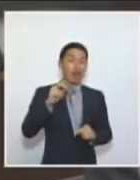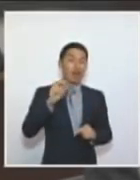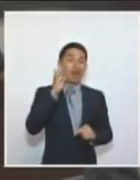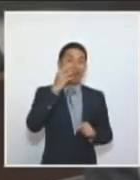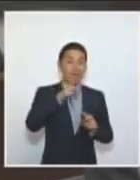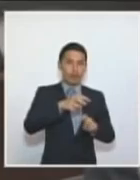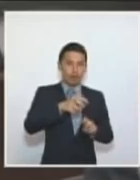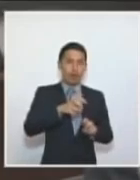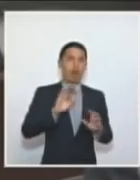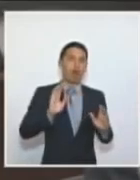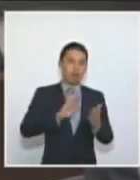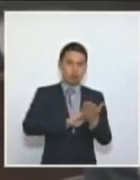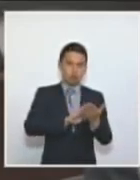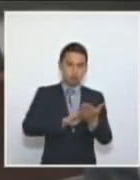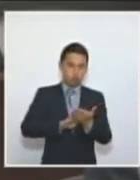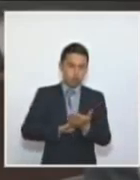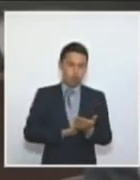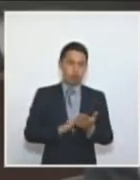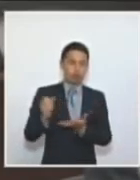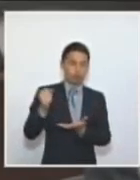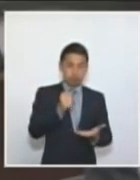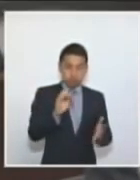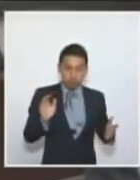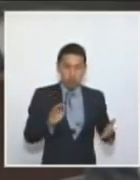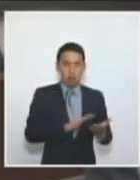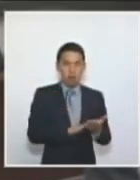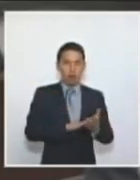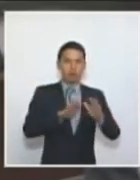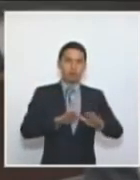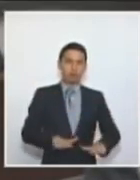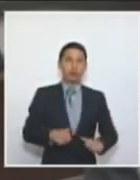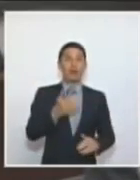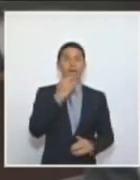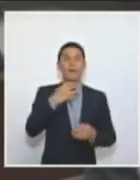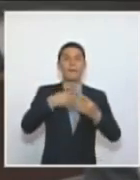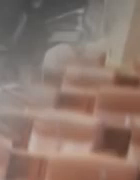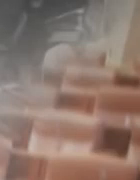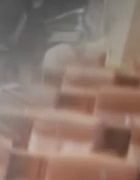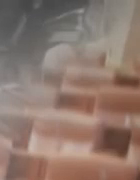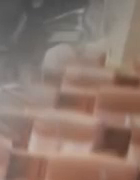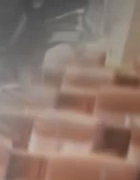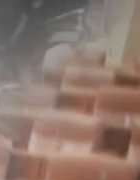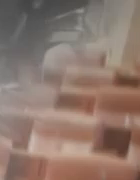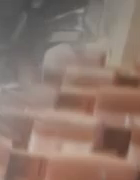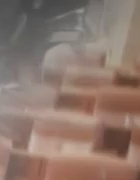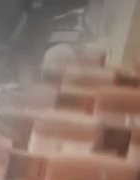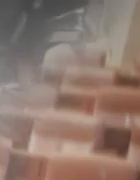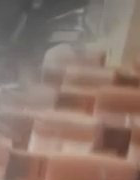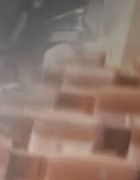de esta manera se detuvo el paro que hubiera sido también de nefastas consecuencias.